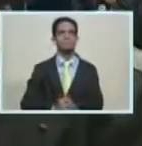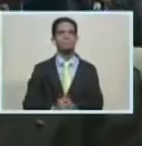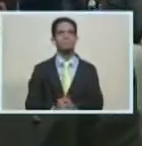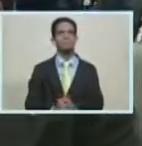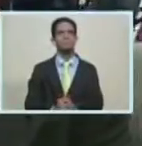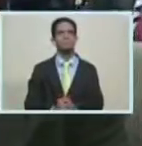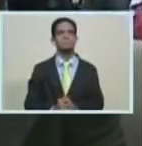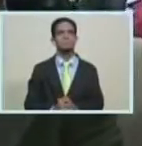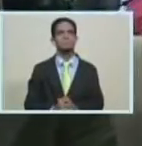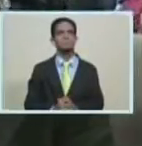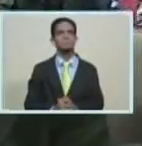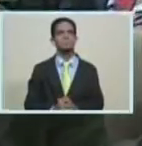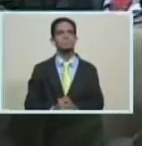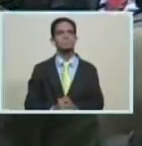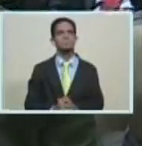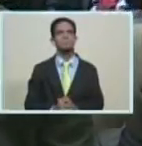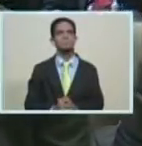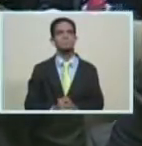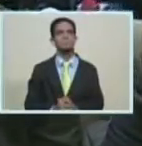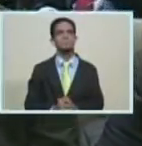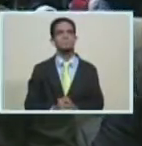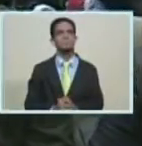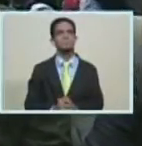Se fue.